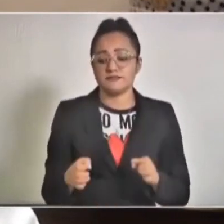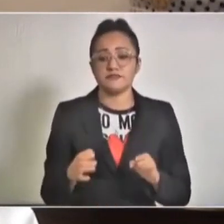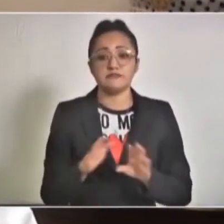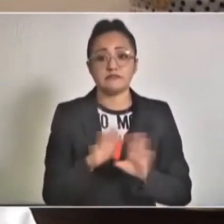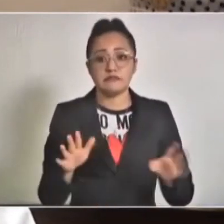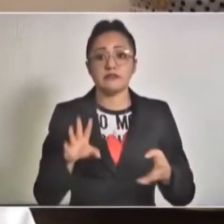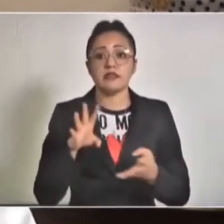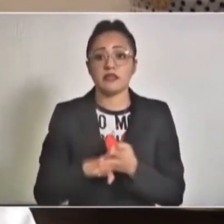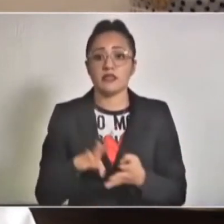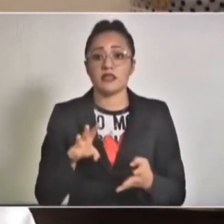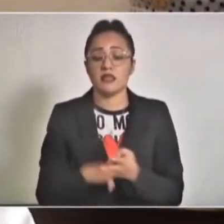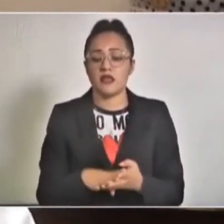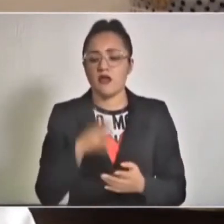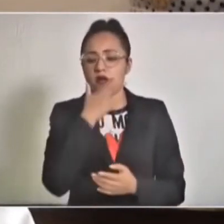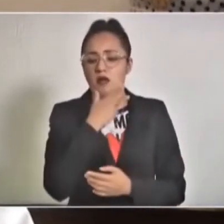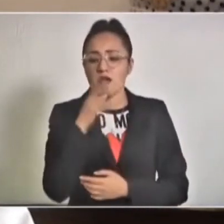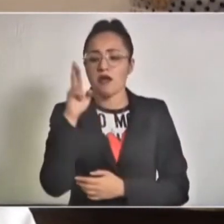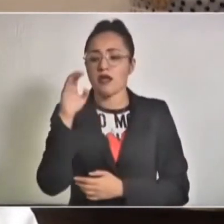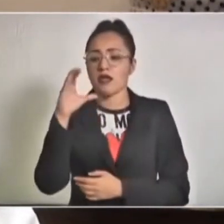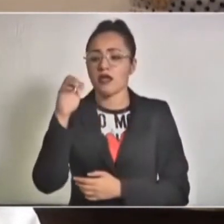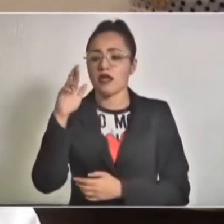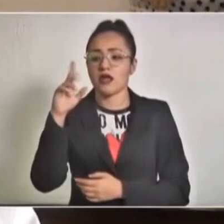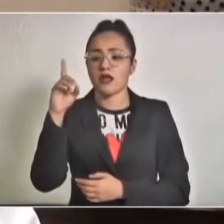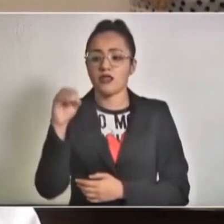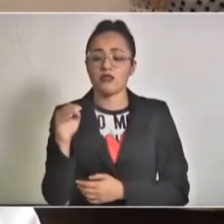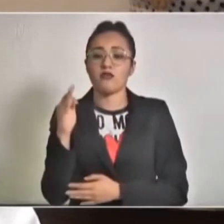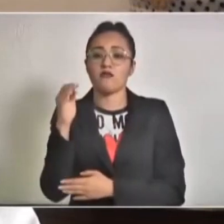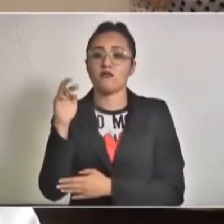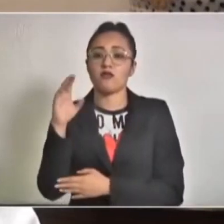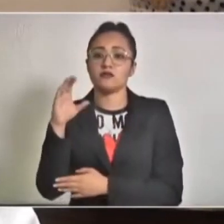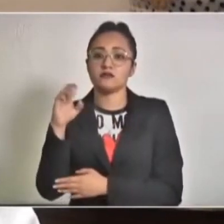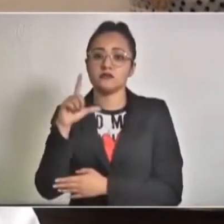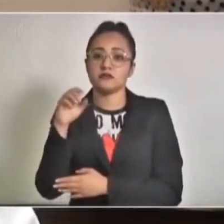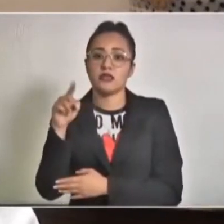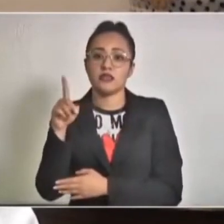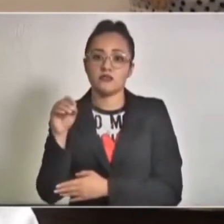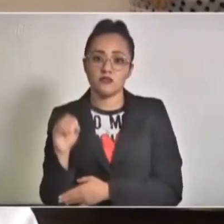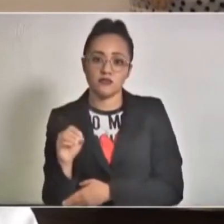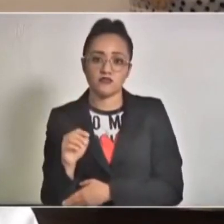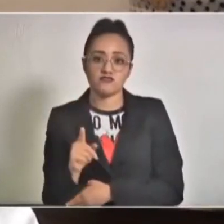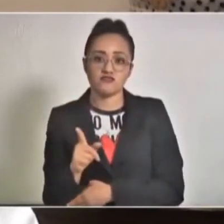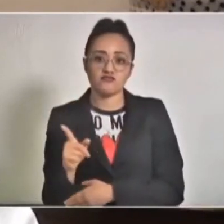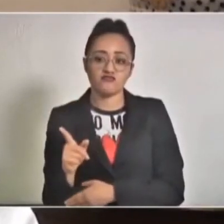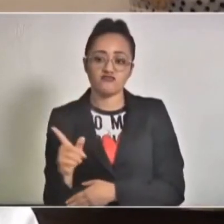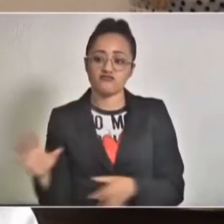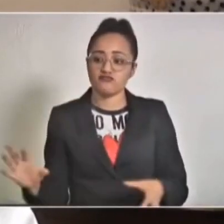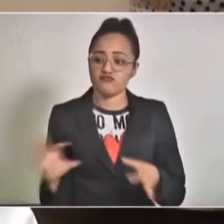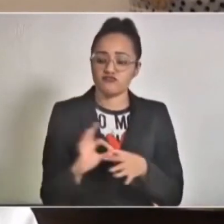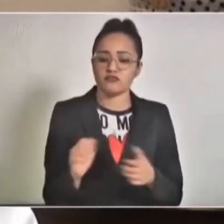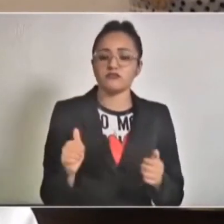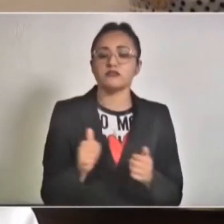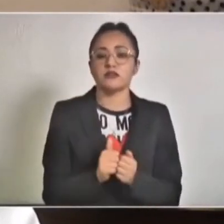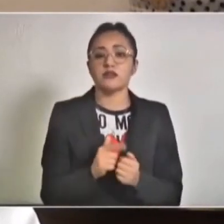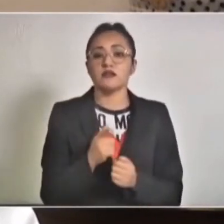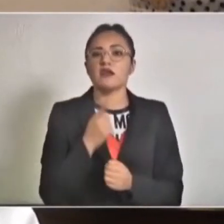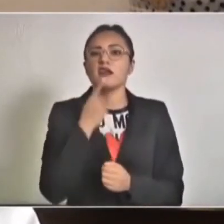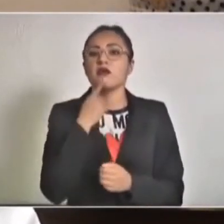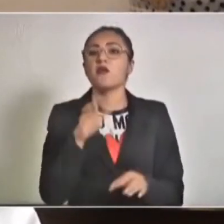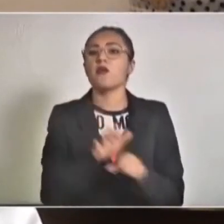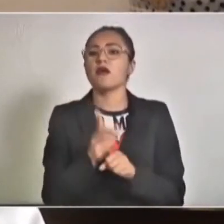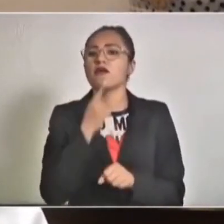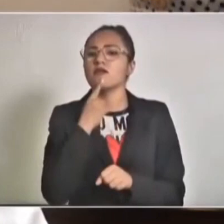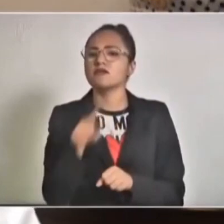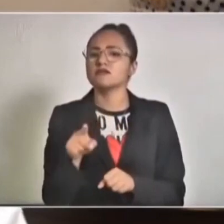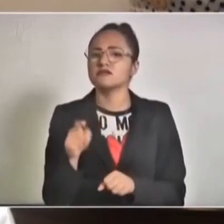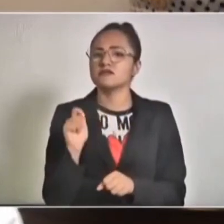he tenido el señor ricardo fort se llegó vinculado que se le ha hecho la imputación de un